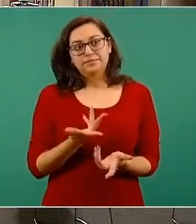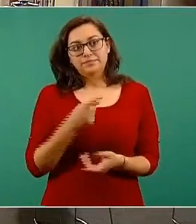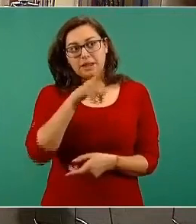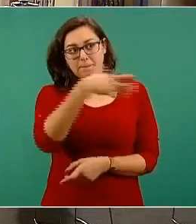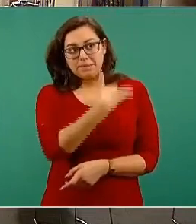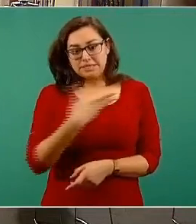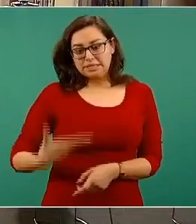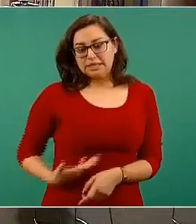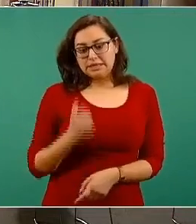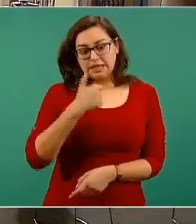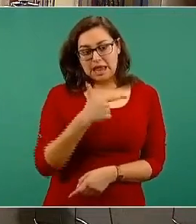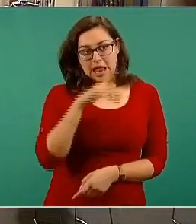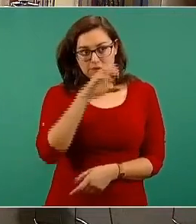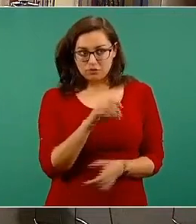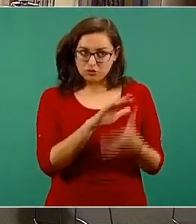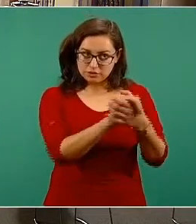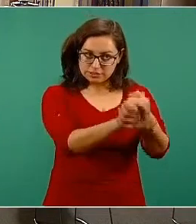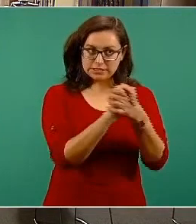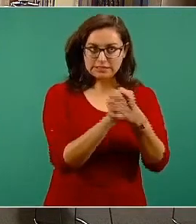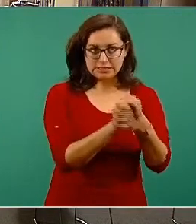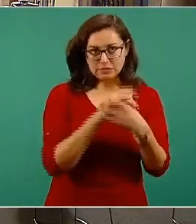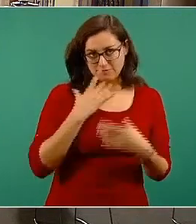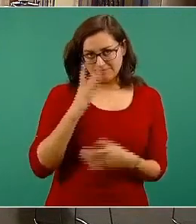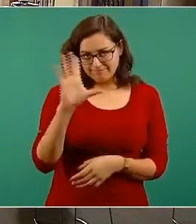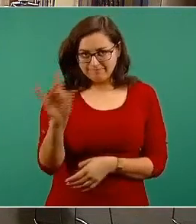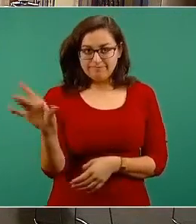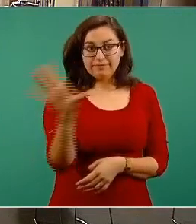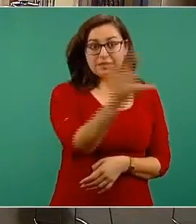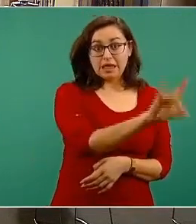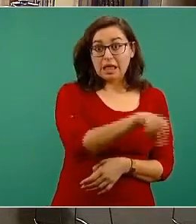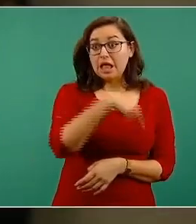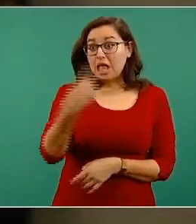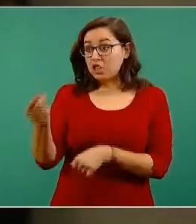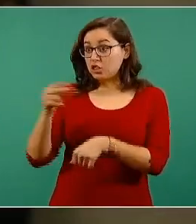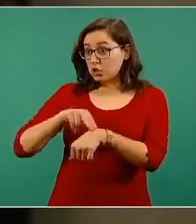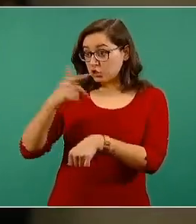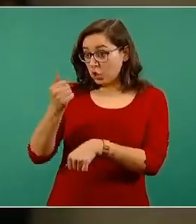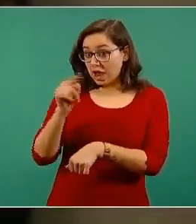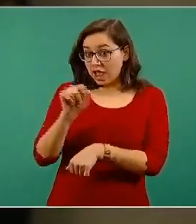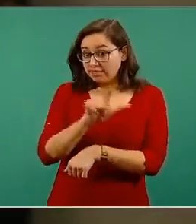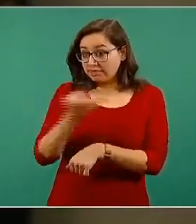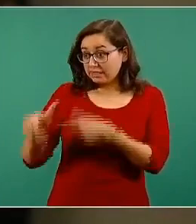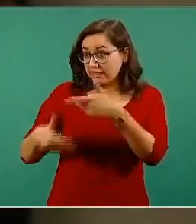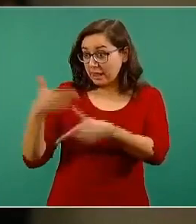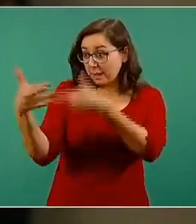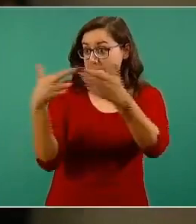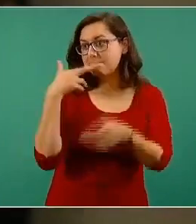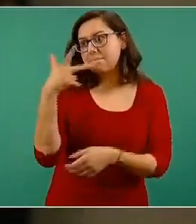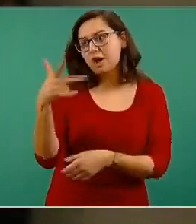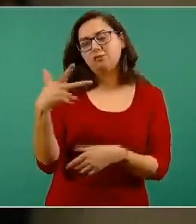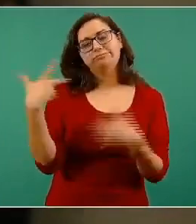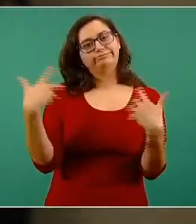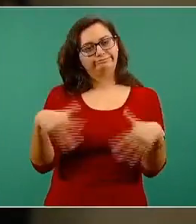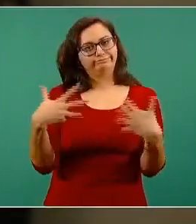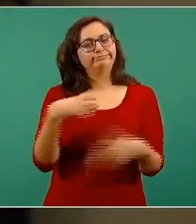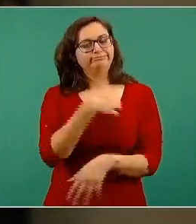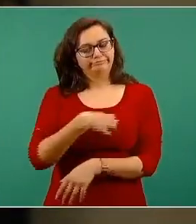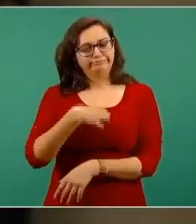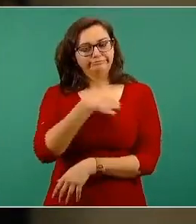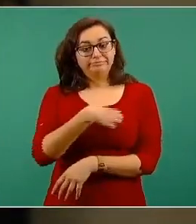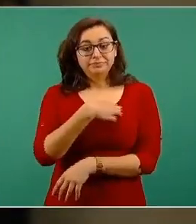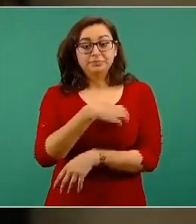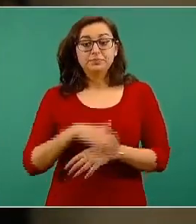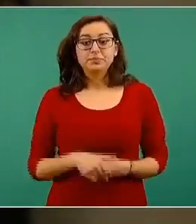Obrador y celebramos que el doctor Hugo López-Gatell va mejorando. La primera pregunta sería, doctor José